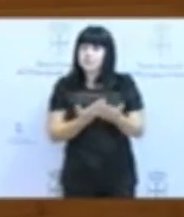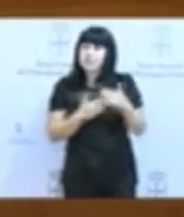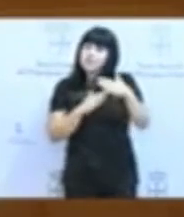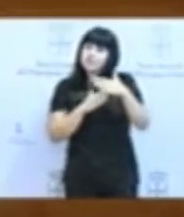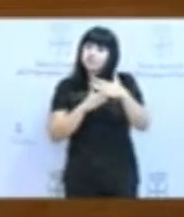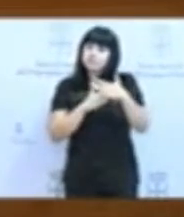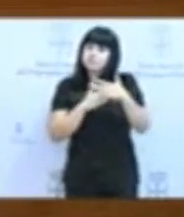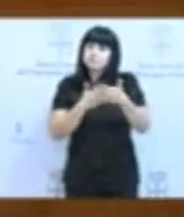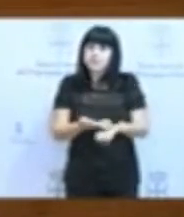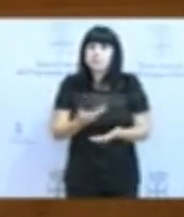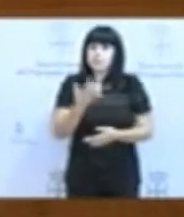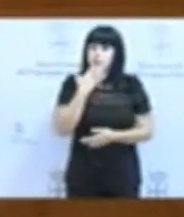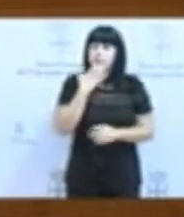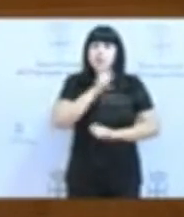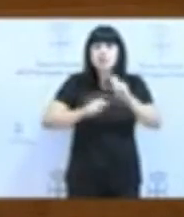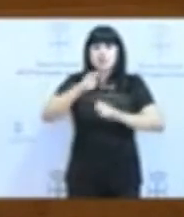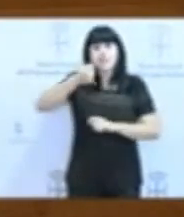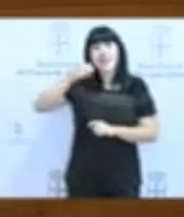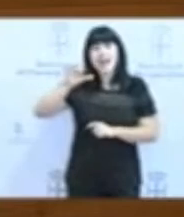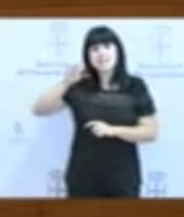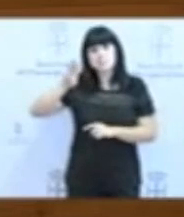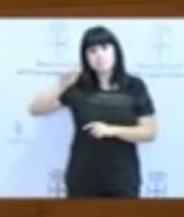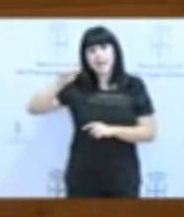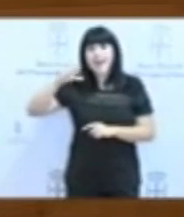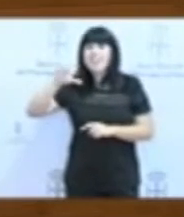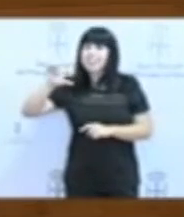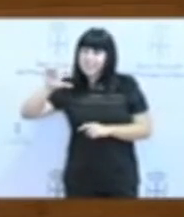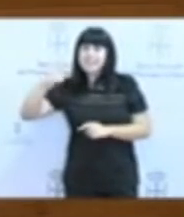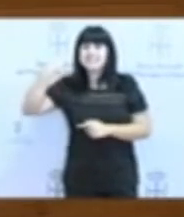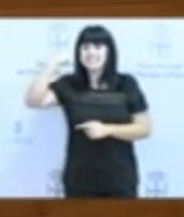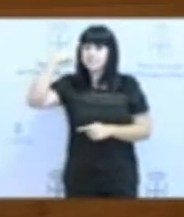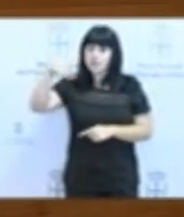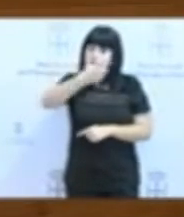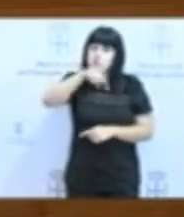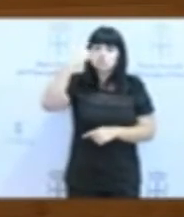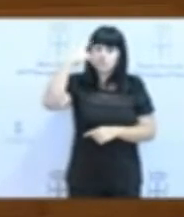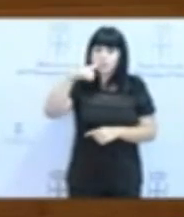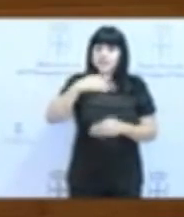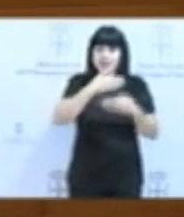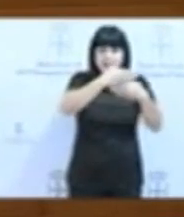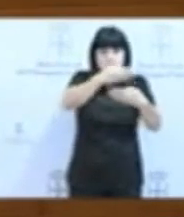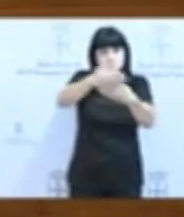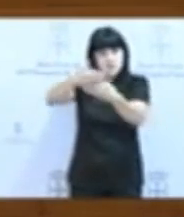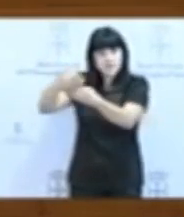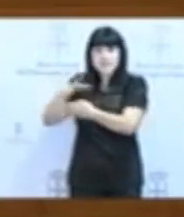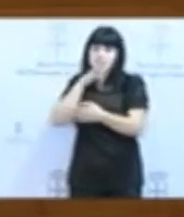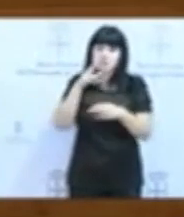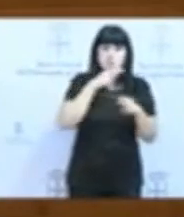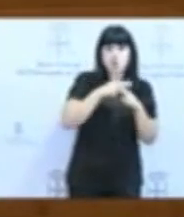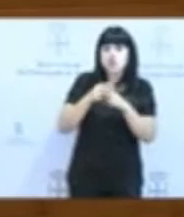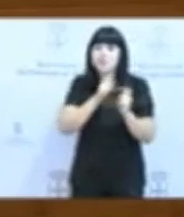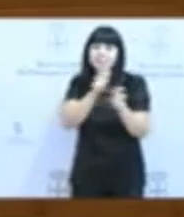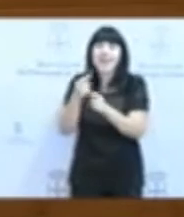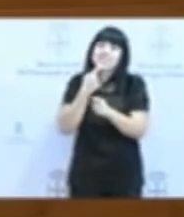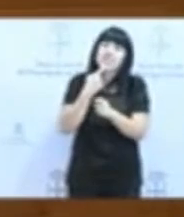la asociación Aspace, que sabe que las barreras comienzan muchas veces por cómo se nombran las cosas, y por eso nos hablan de diversidad funcional.